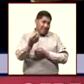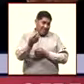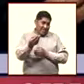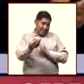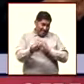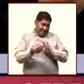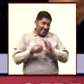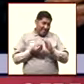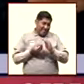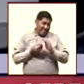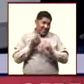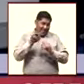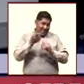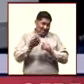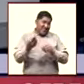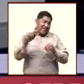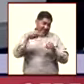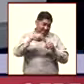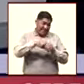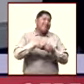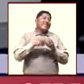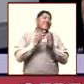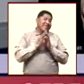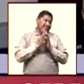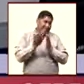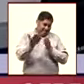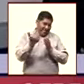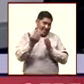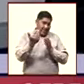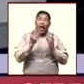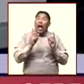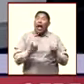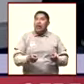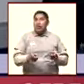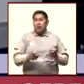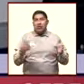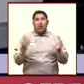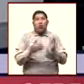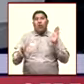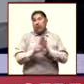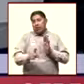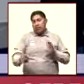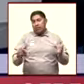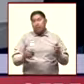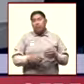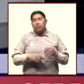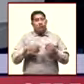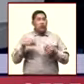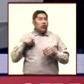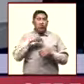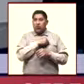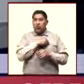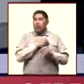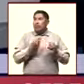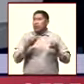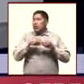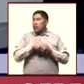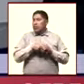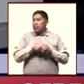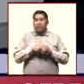de trabajo que ellos tienen o esta oferta ilegal, por supuesto, que tienen para estos estudiantes. Hemos accedido